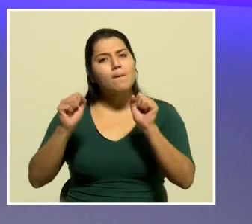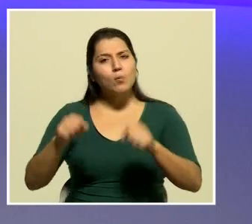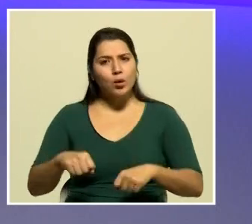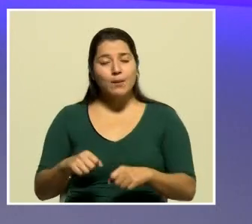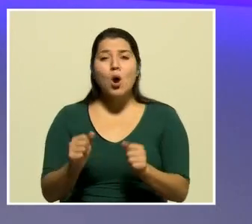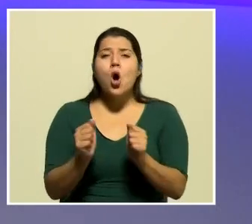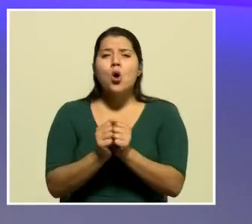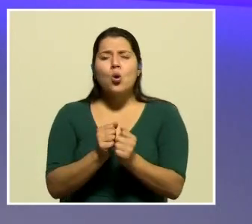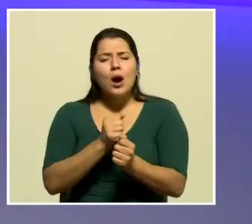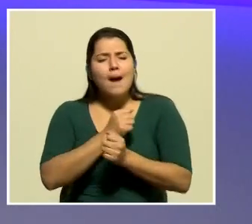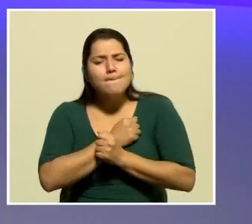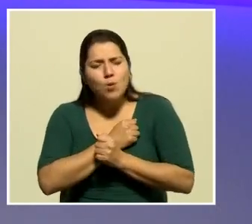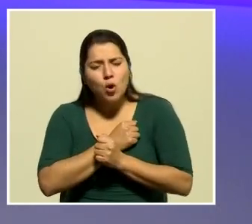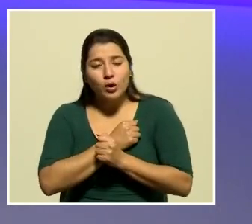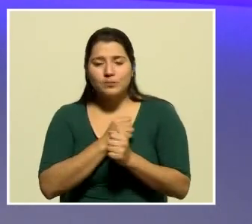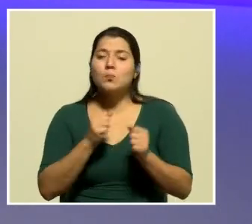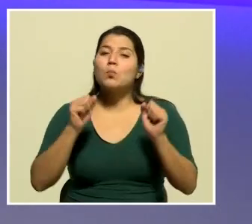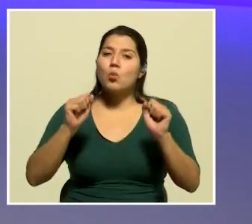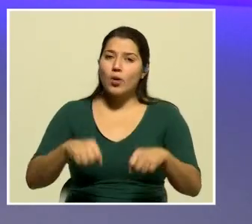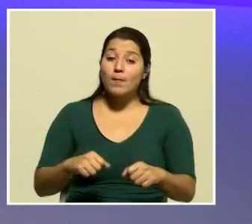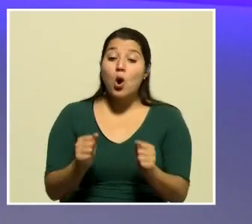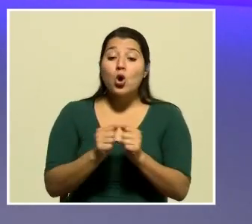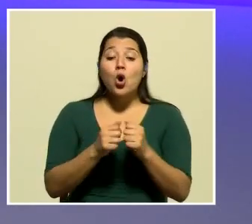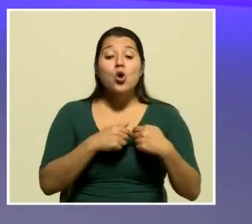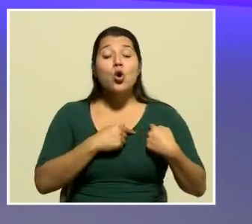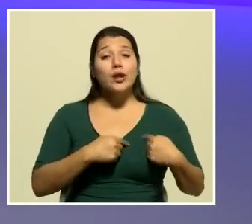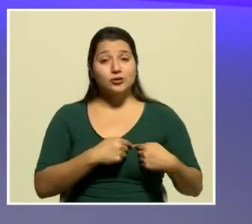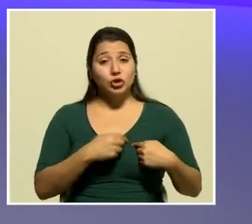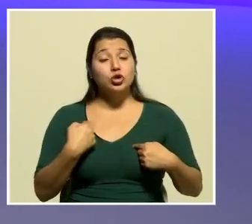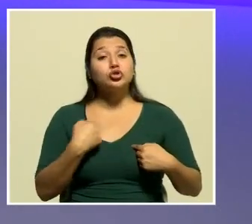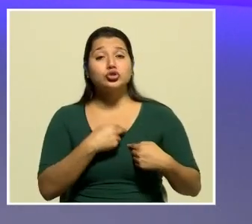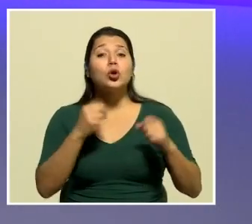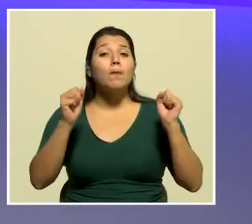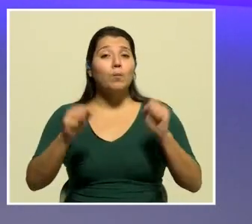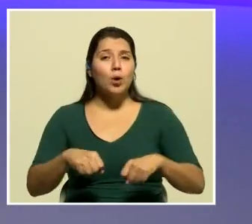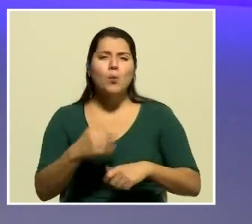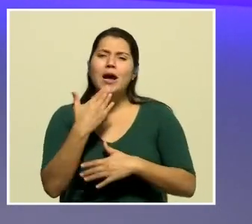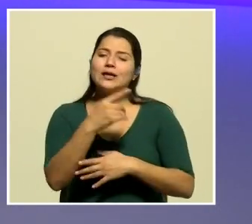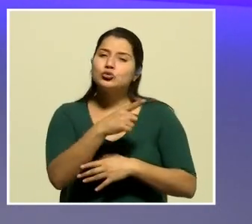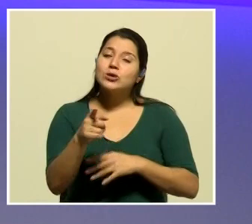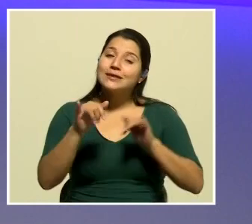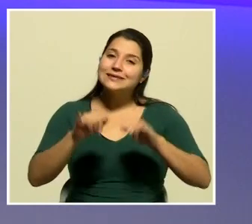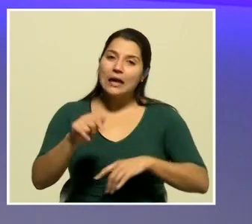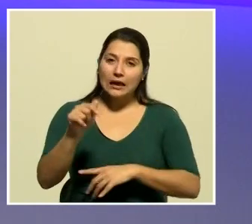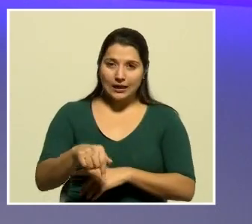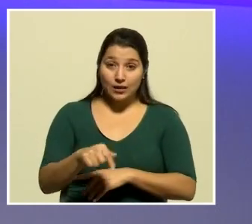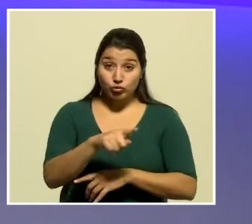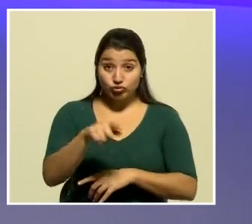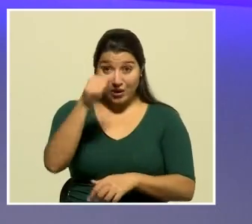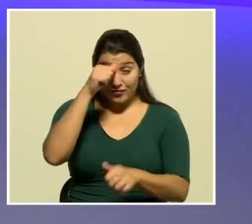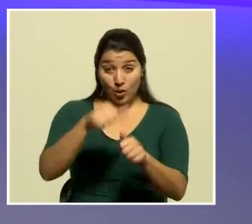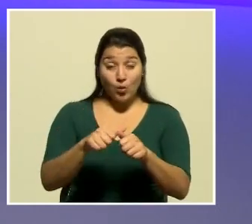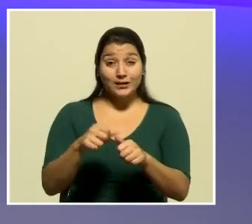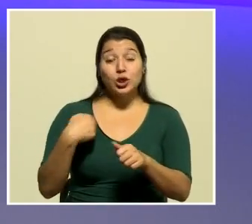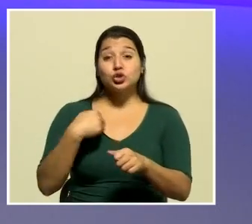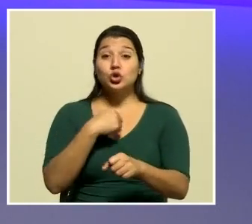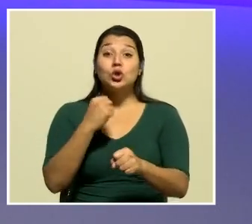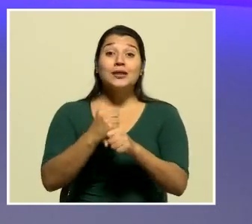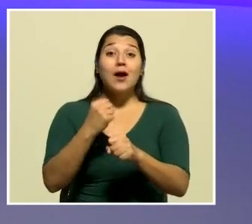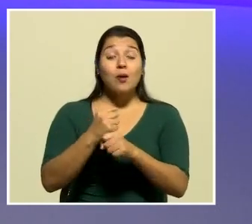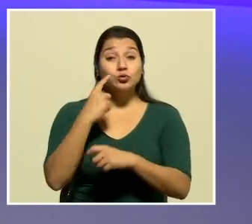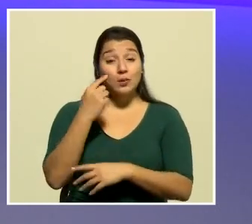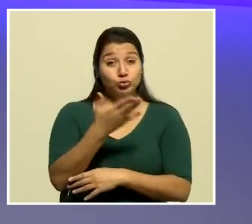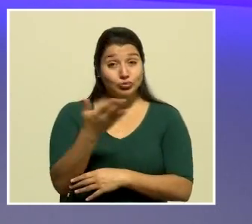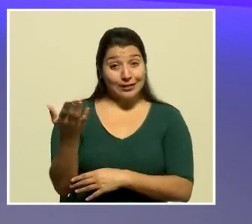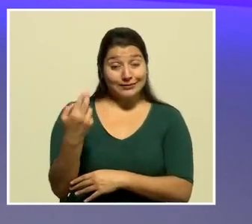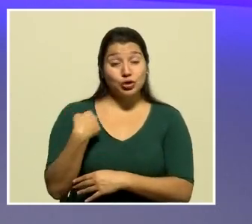vocación podemos, que con corazón podemos. Gracias por estar ahí. Recuerden, trabajamos para